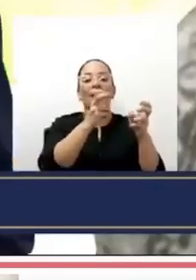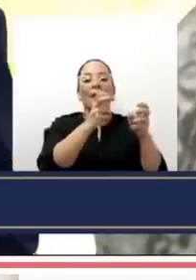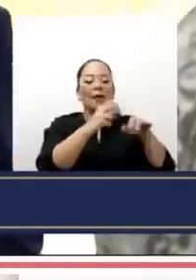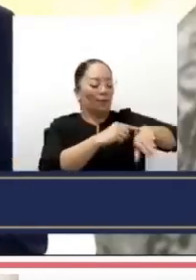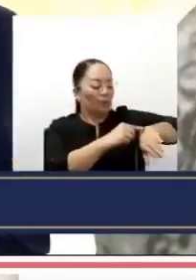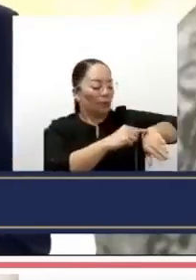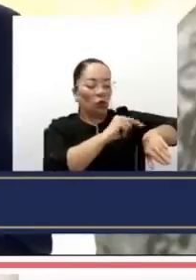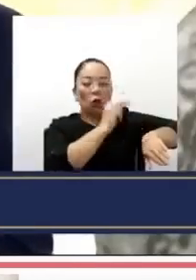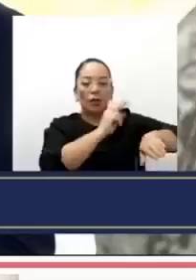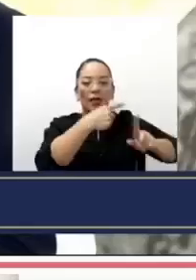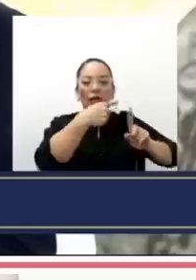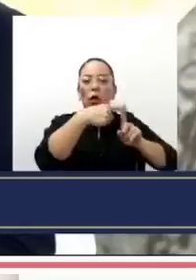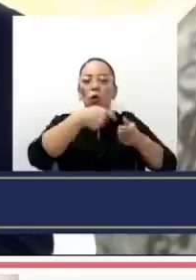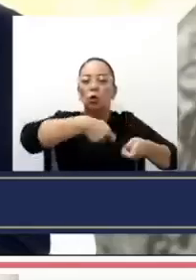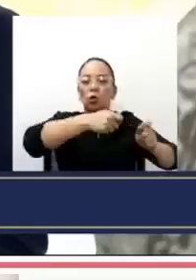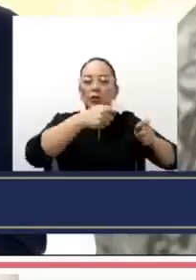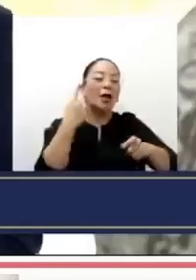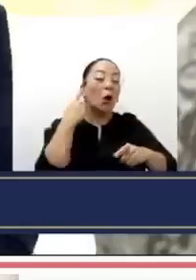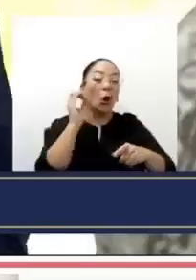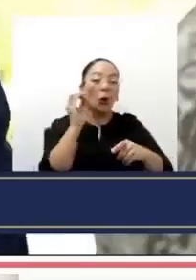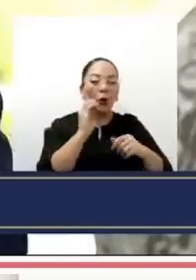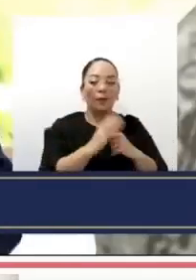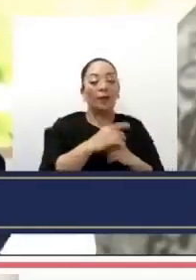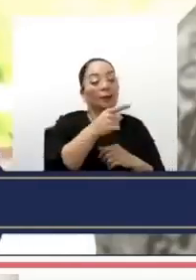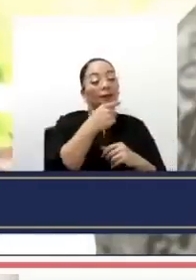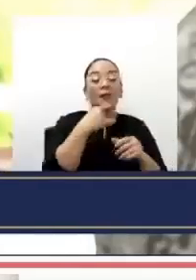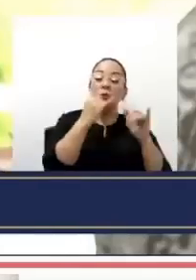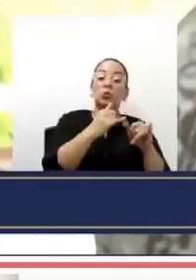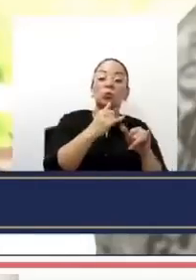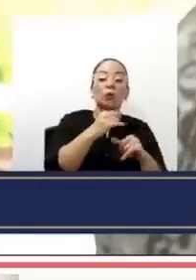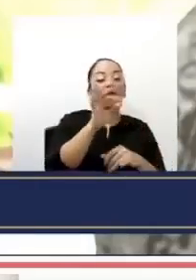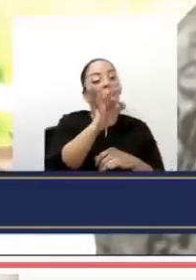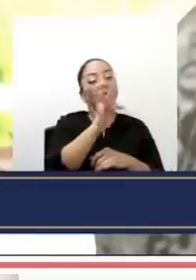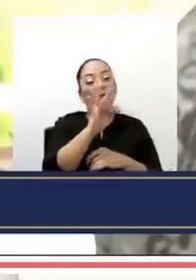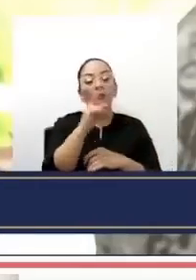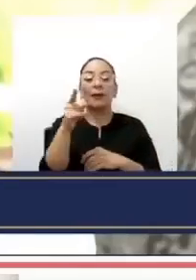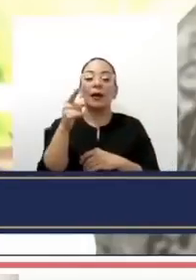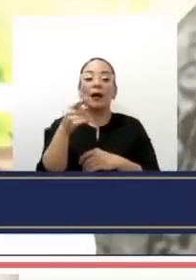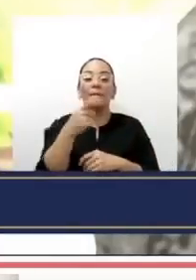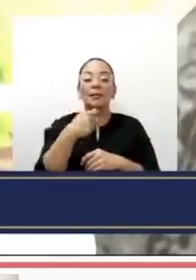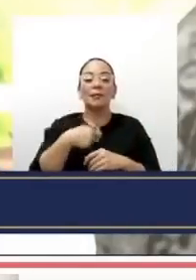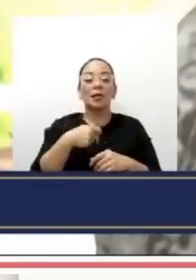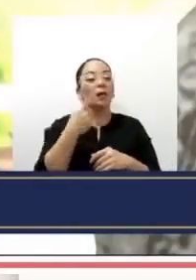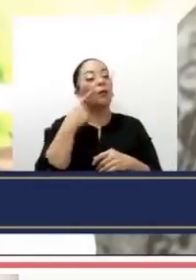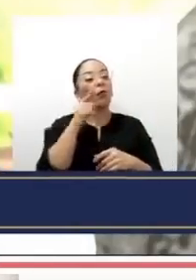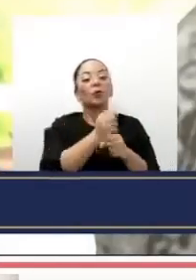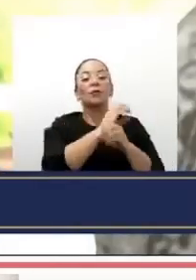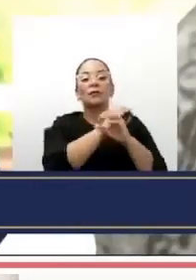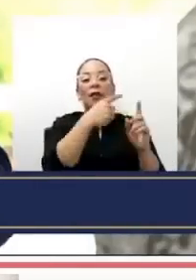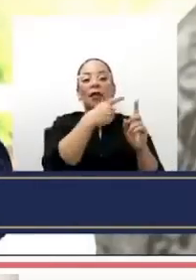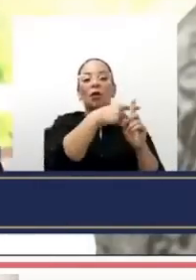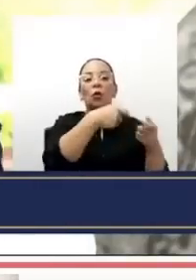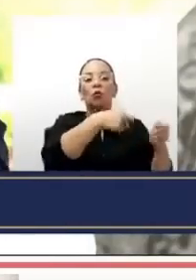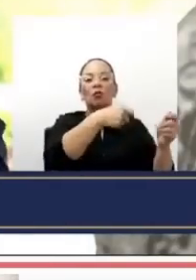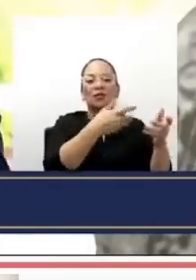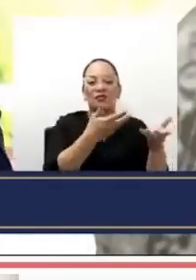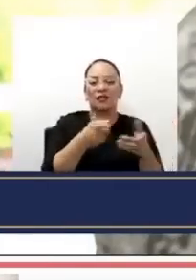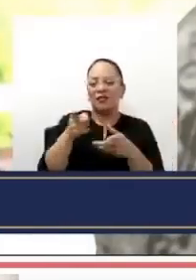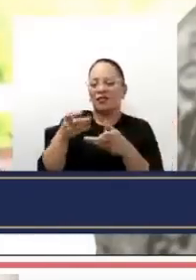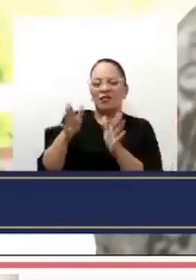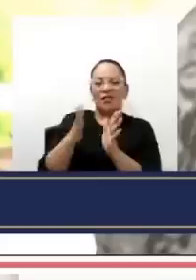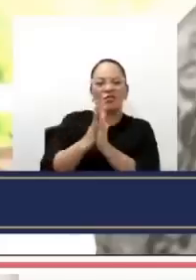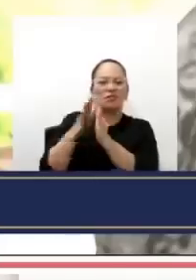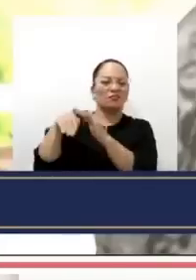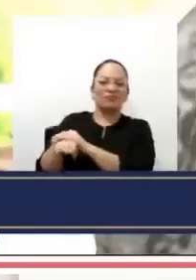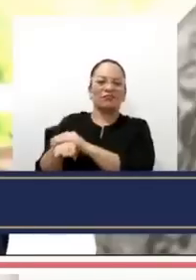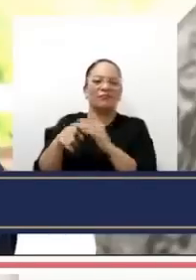más. Denuncio al ministro Tattenbach y al presidente de la República porque no hacen nada con crucitas. Ese tiene solicitud de desestimación. Yo creo que no